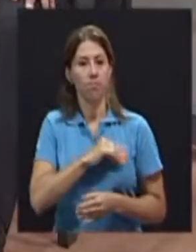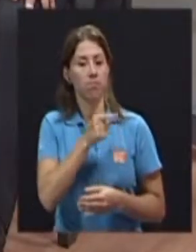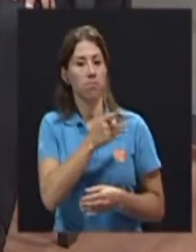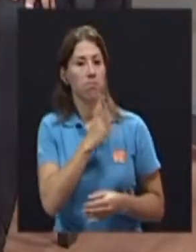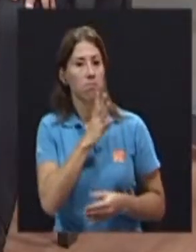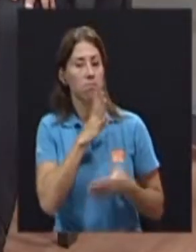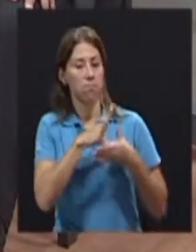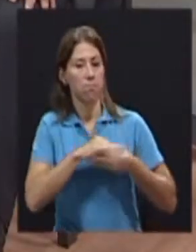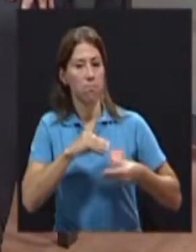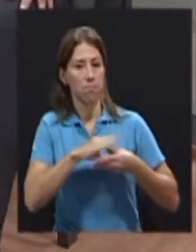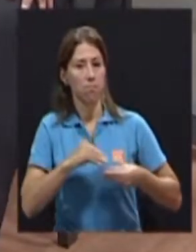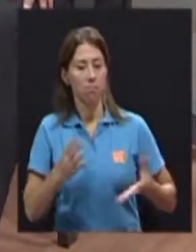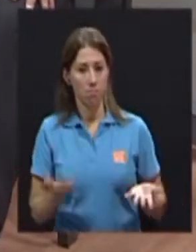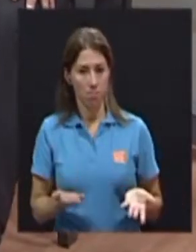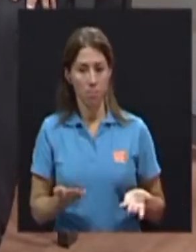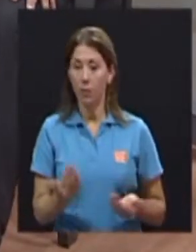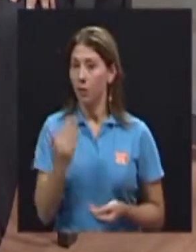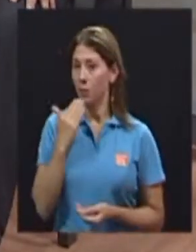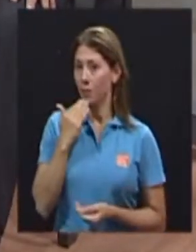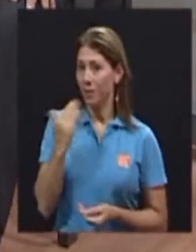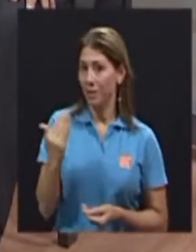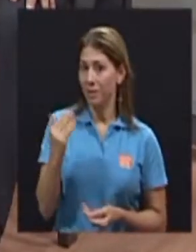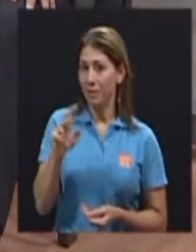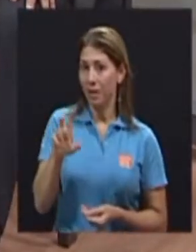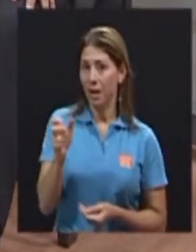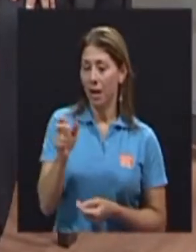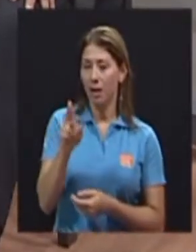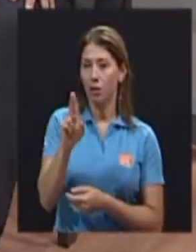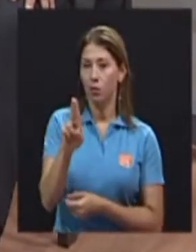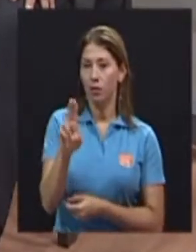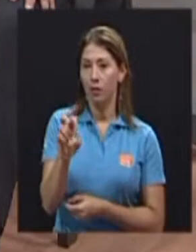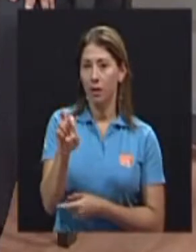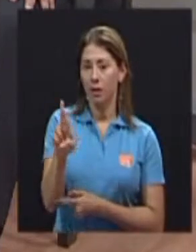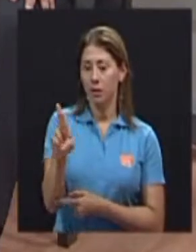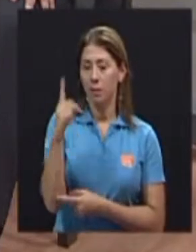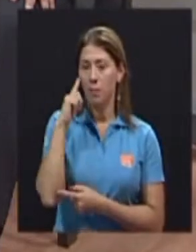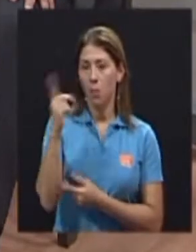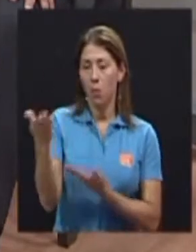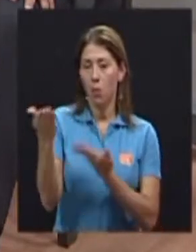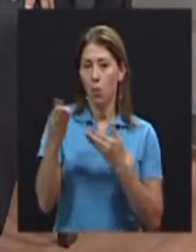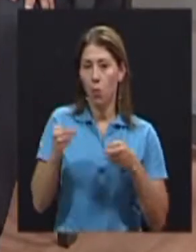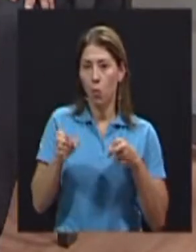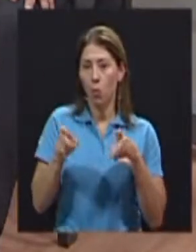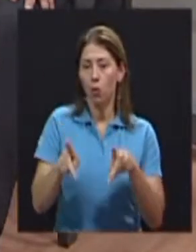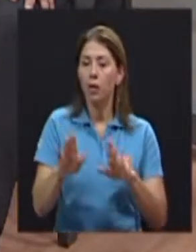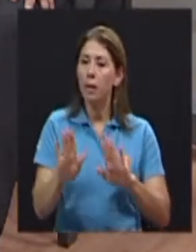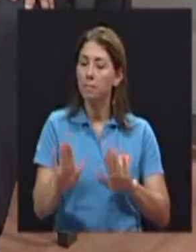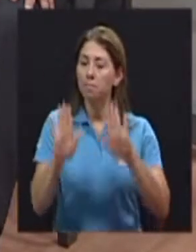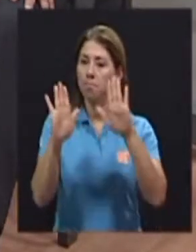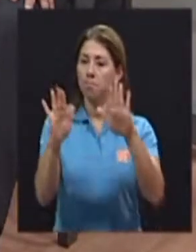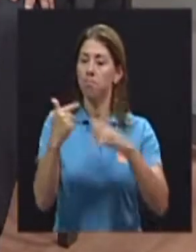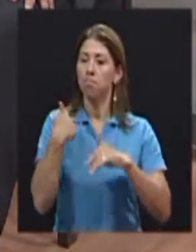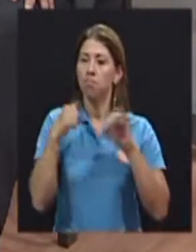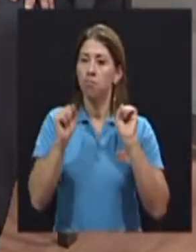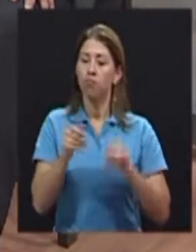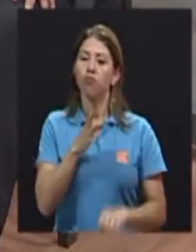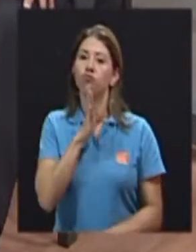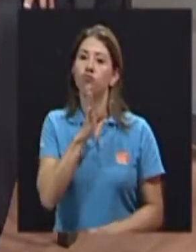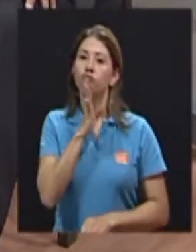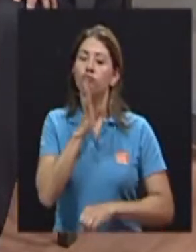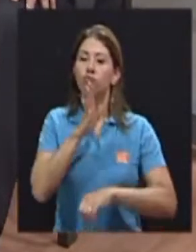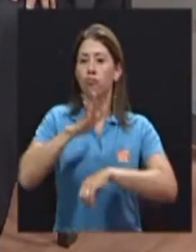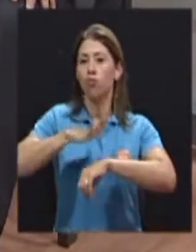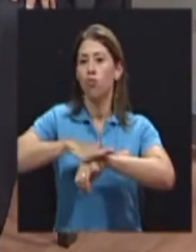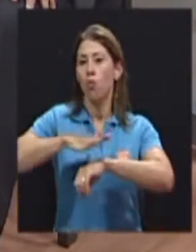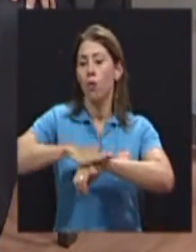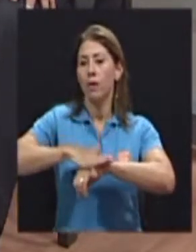Muchas gracias al canal de la UCR por esta oportunidad maravillosa de comentar sobre el